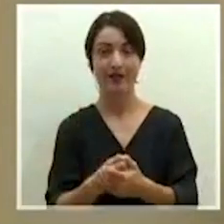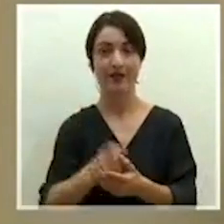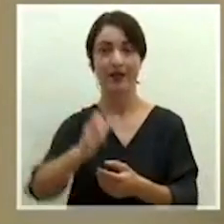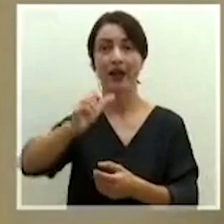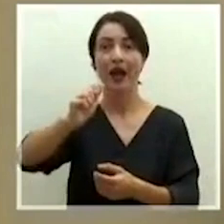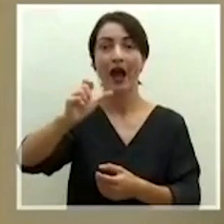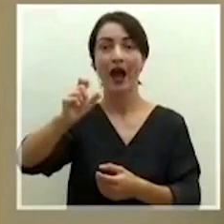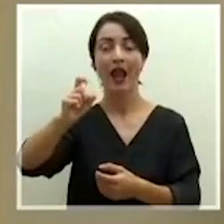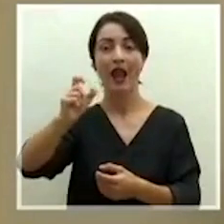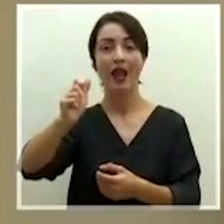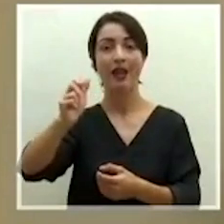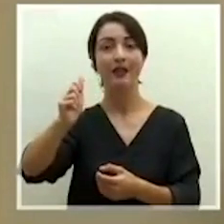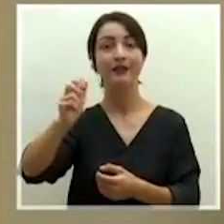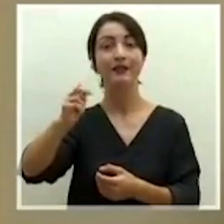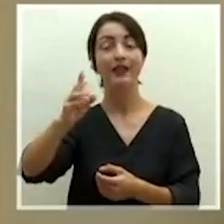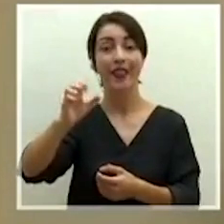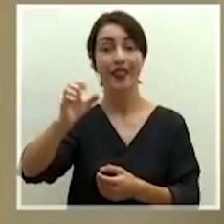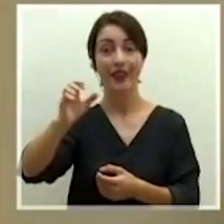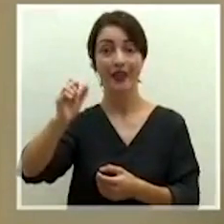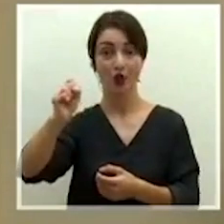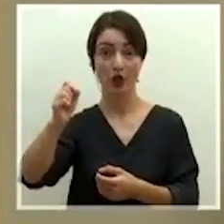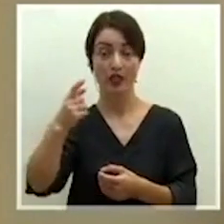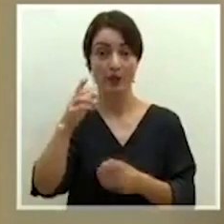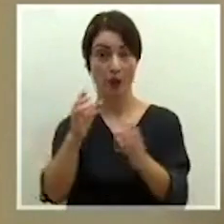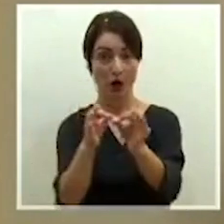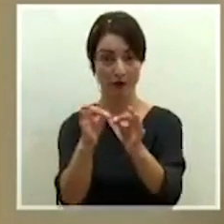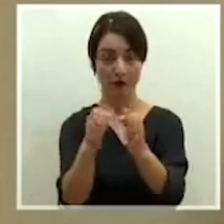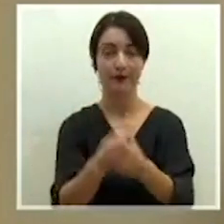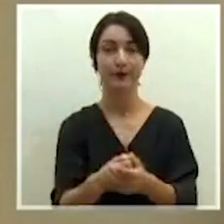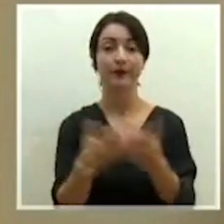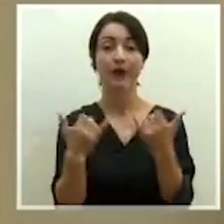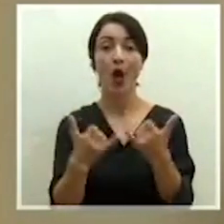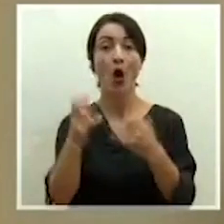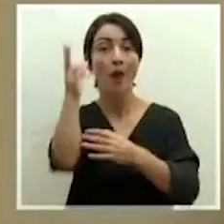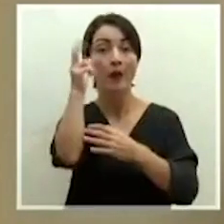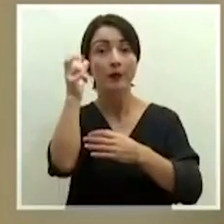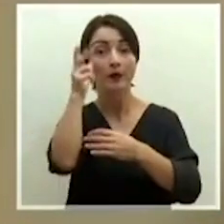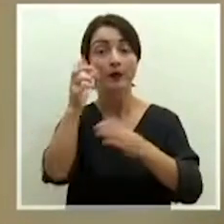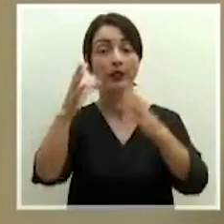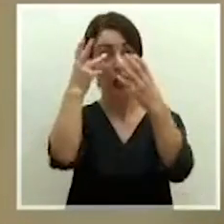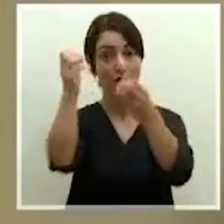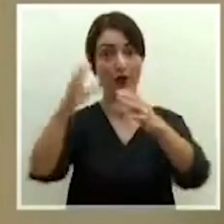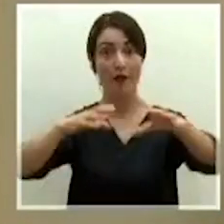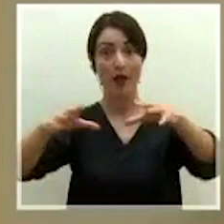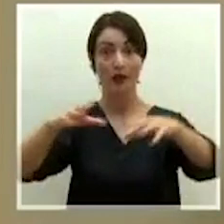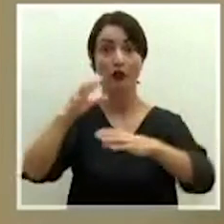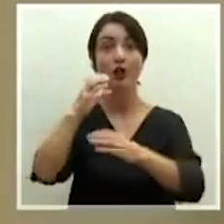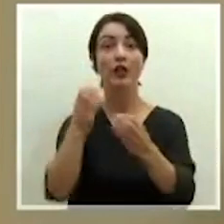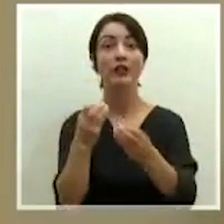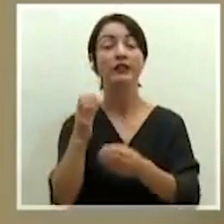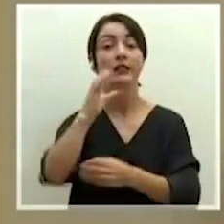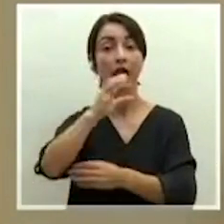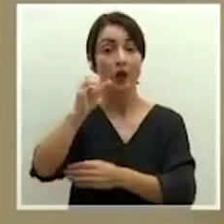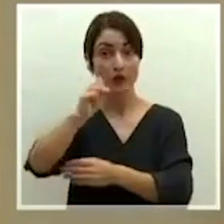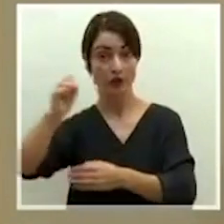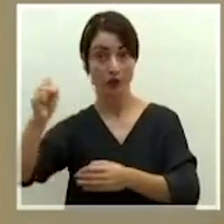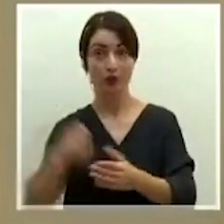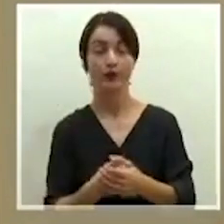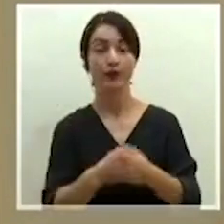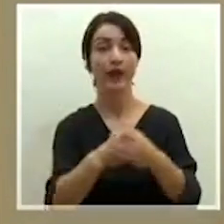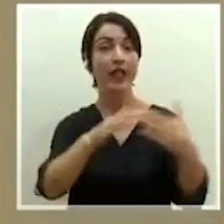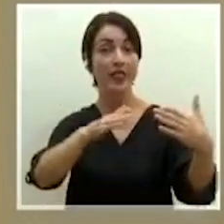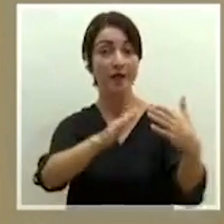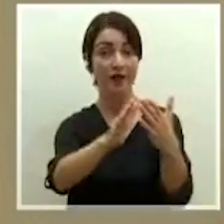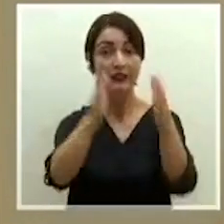don Alexander Solís, por el detalle. A continuación escucharemos el informe de acciones que realiza la Caja Costarricense de Seguro Social de frente a